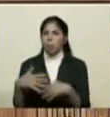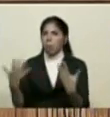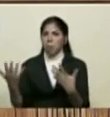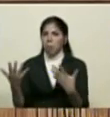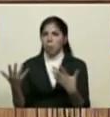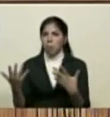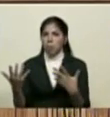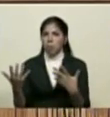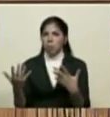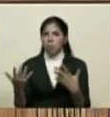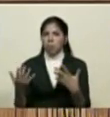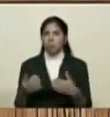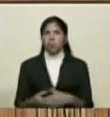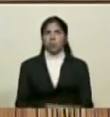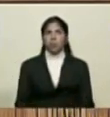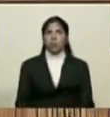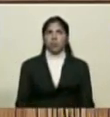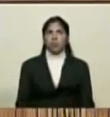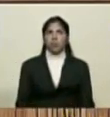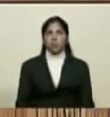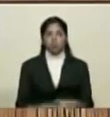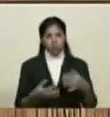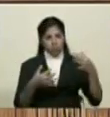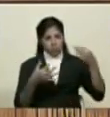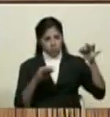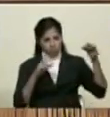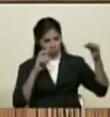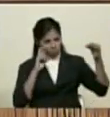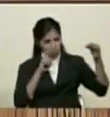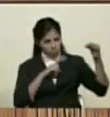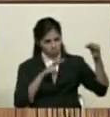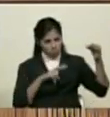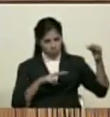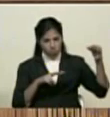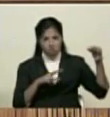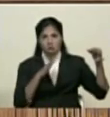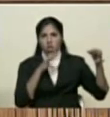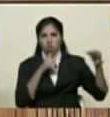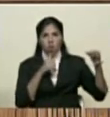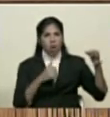expediente nos permiten ver que se hicieron sin soportes.